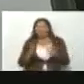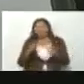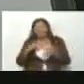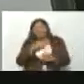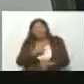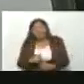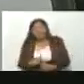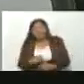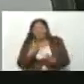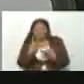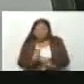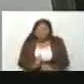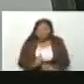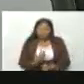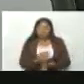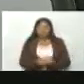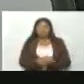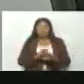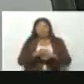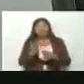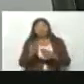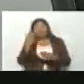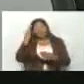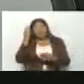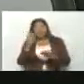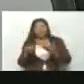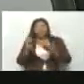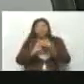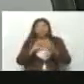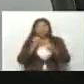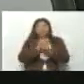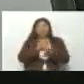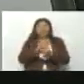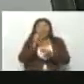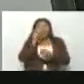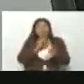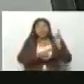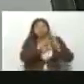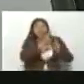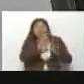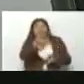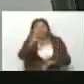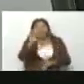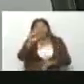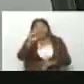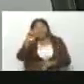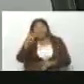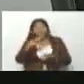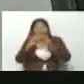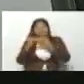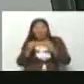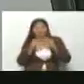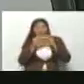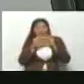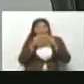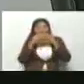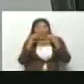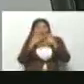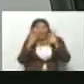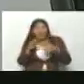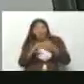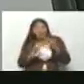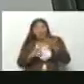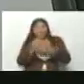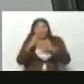desmotivados, porque ellos saben que otra vez los trabajadores petroleros, refinería El Palito, de hacer ese mantenimiento y de poner